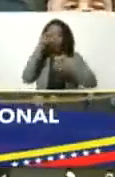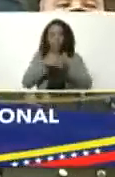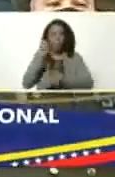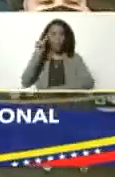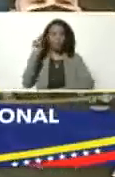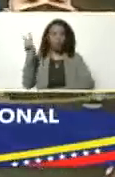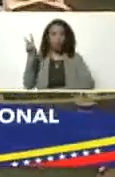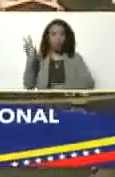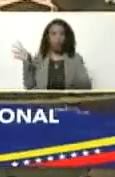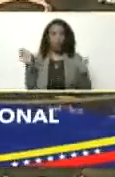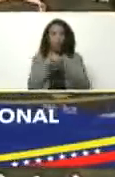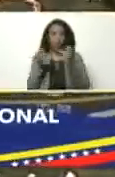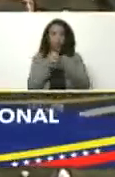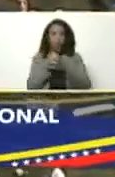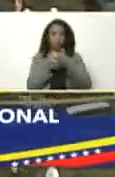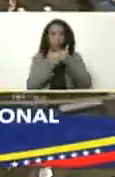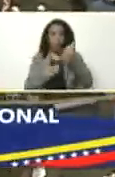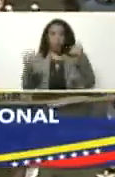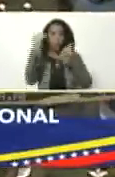las juntas de ascenso